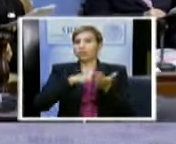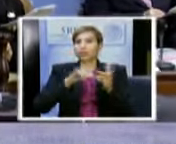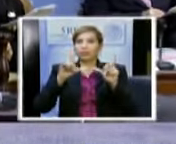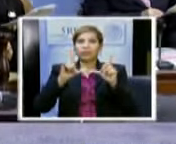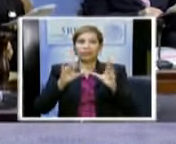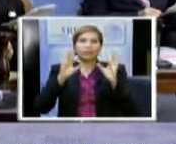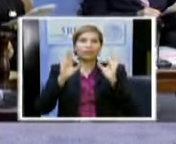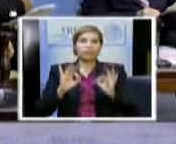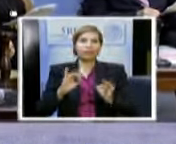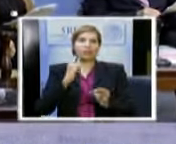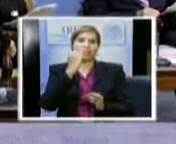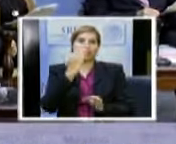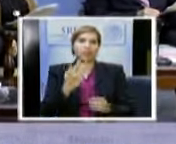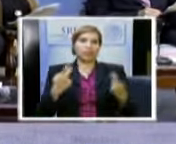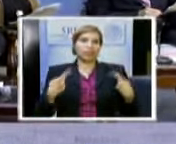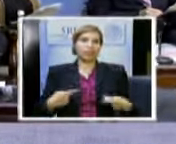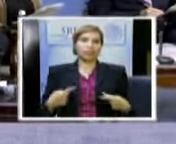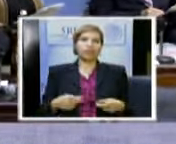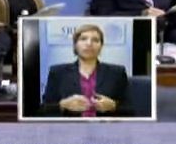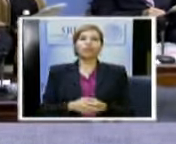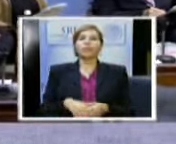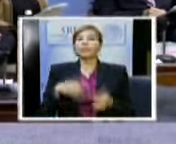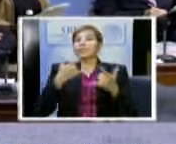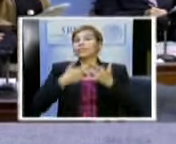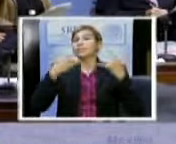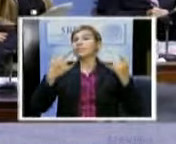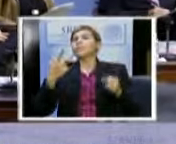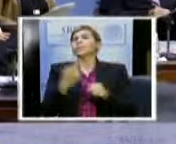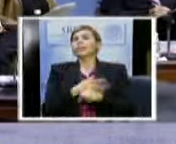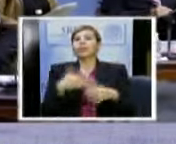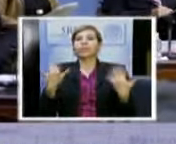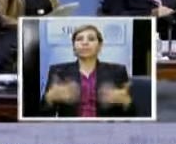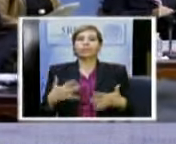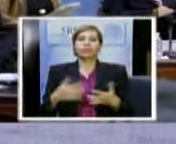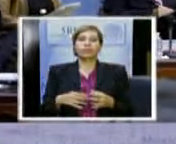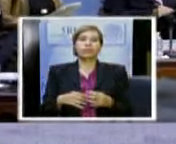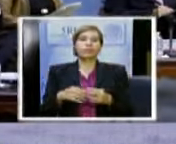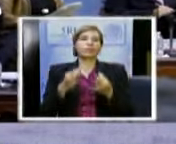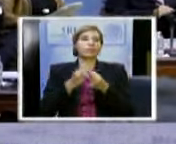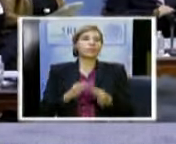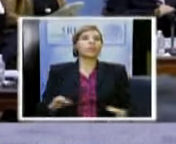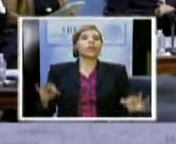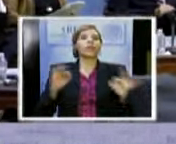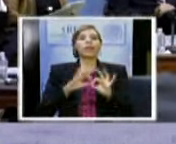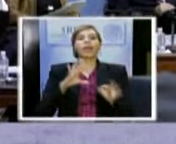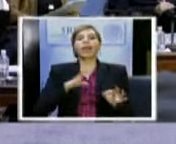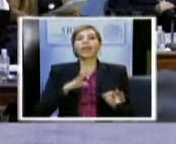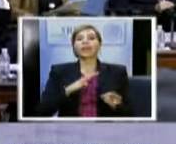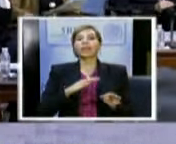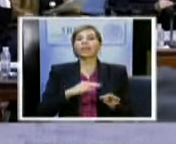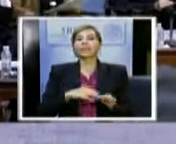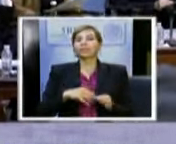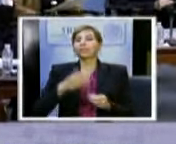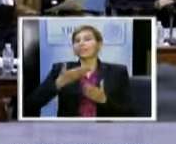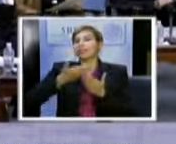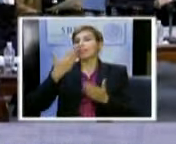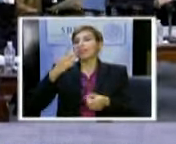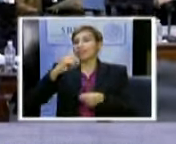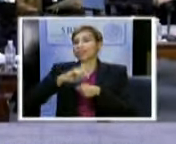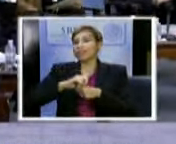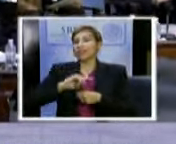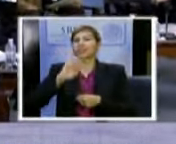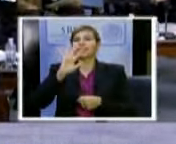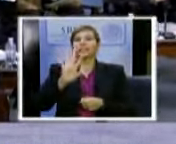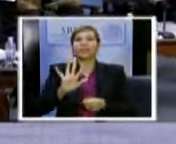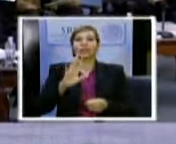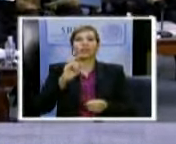documento de identidad. Y un paso histórico, trascendental, fundamental, que se dio hace unos días, el 5